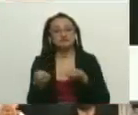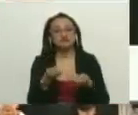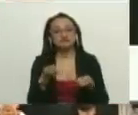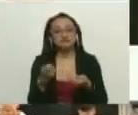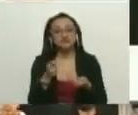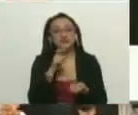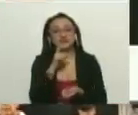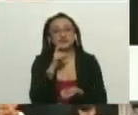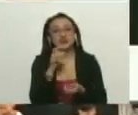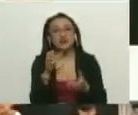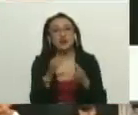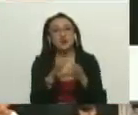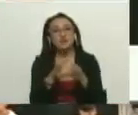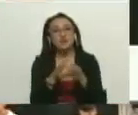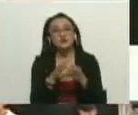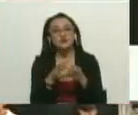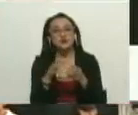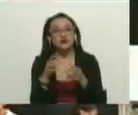la compañía guipuzcoana.